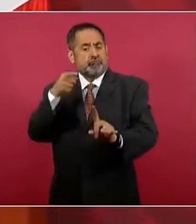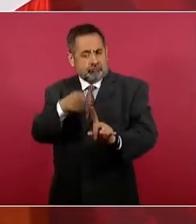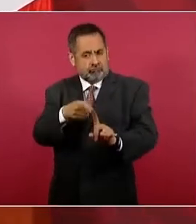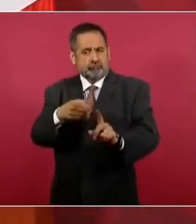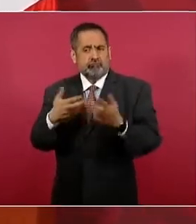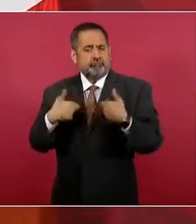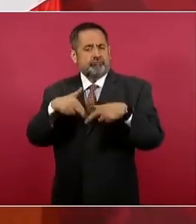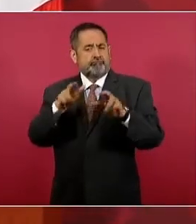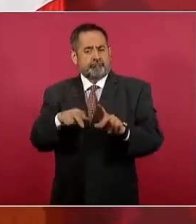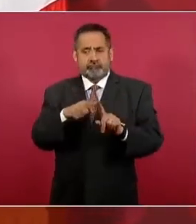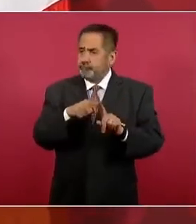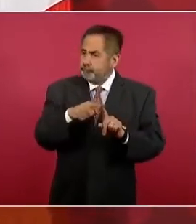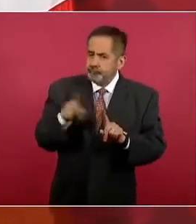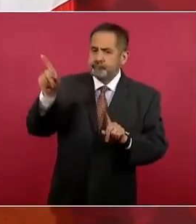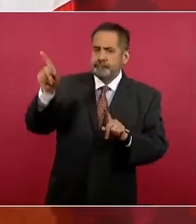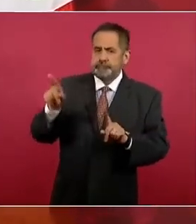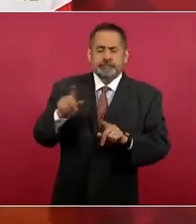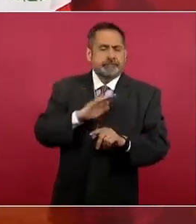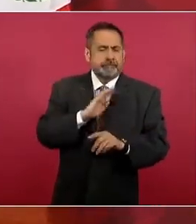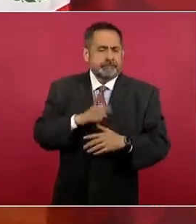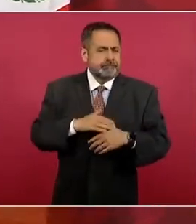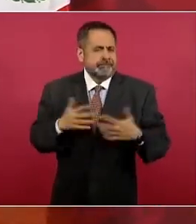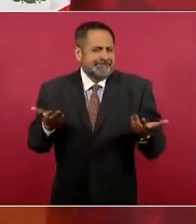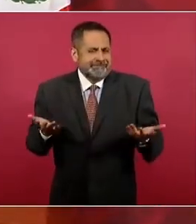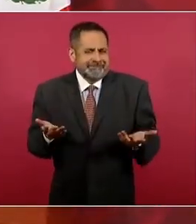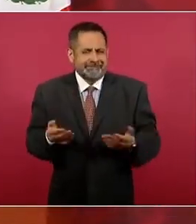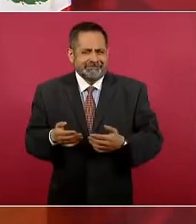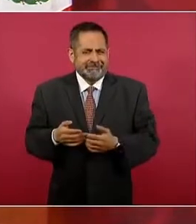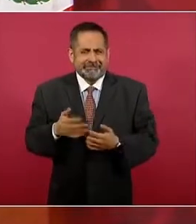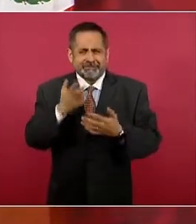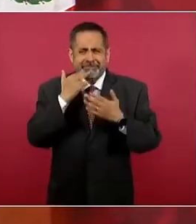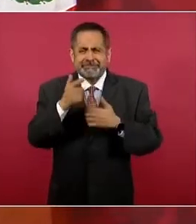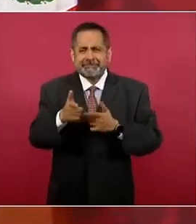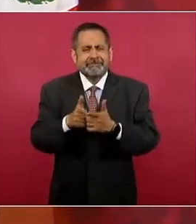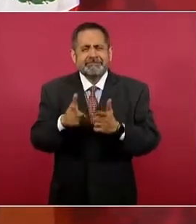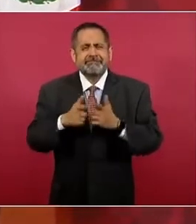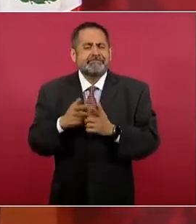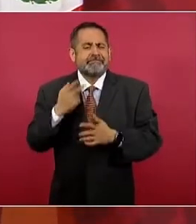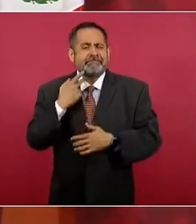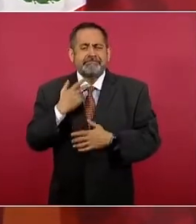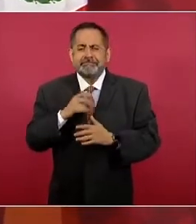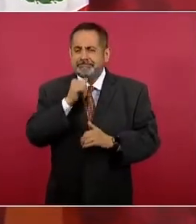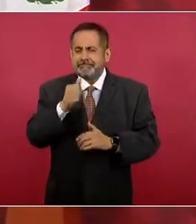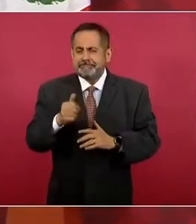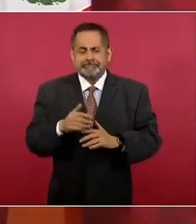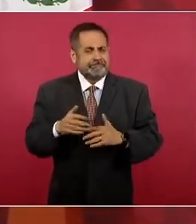todos los mexicanos, independientemente del partido